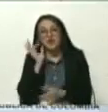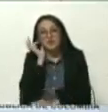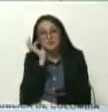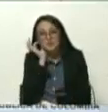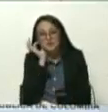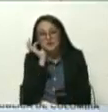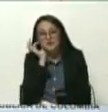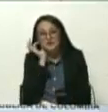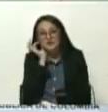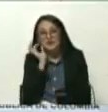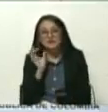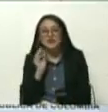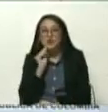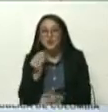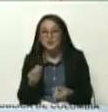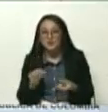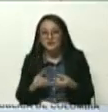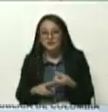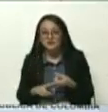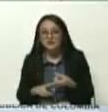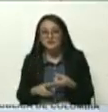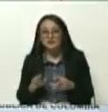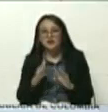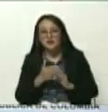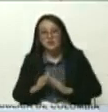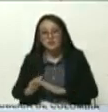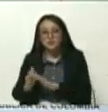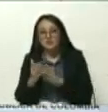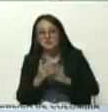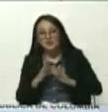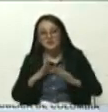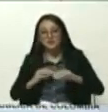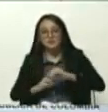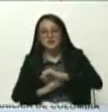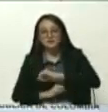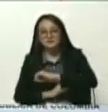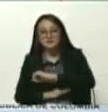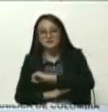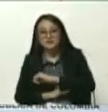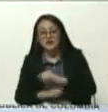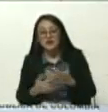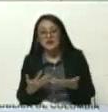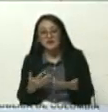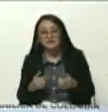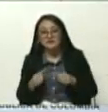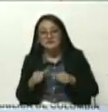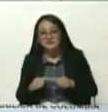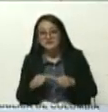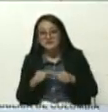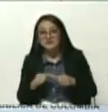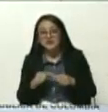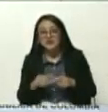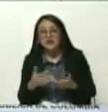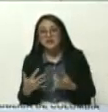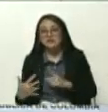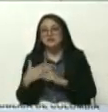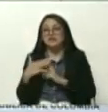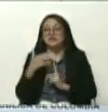mujeres, de los jóvenes, de las comunidades de base que siguen padeciendo las